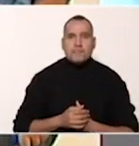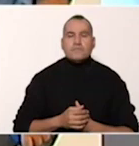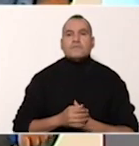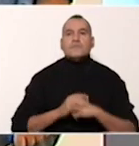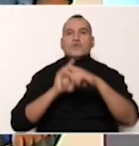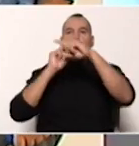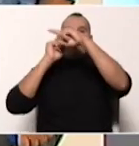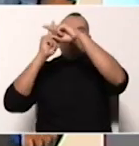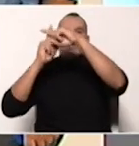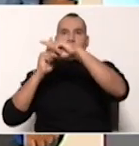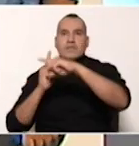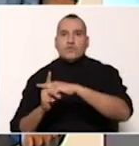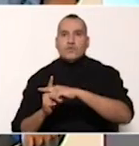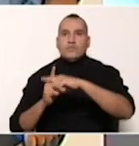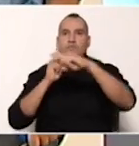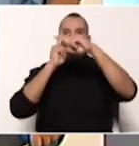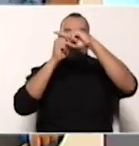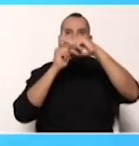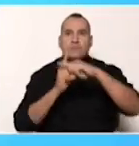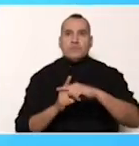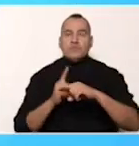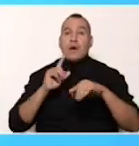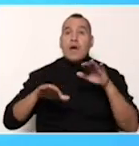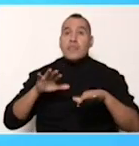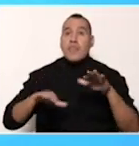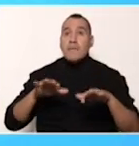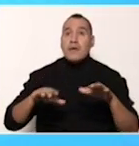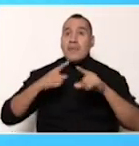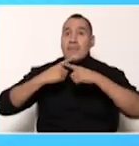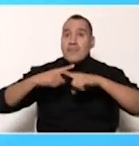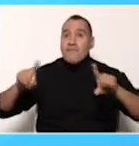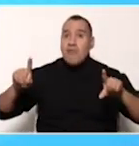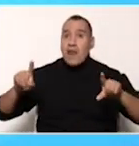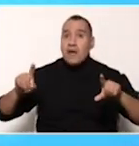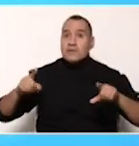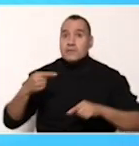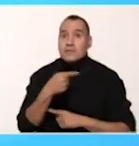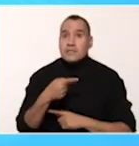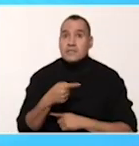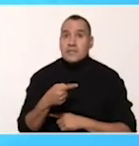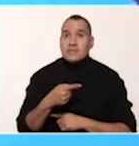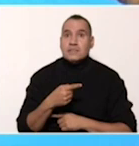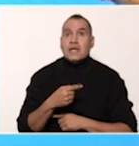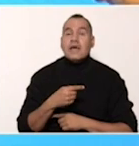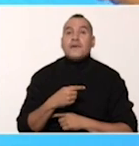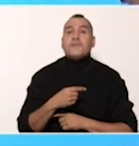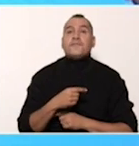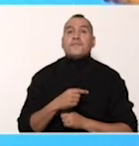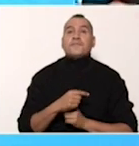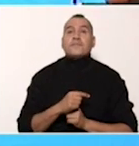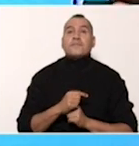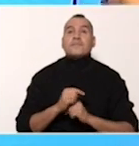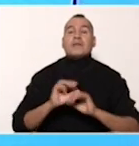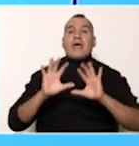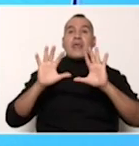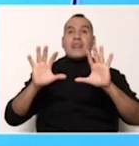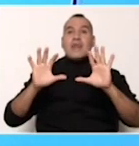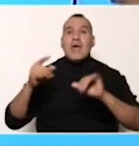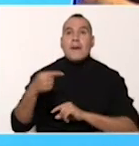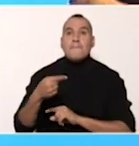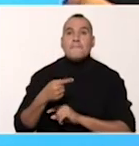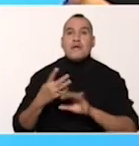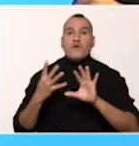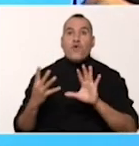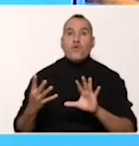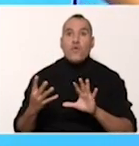se suman dependiendo los signos. Si son diferentes, se restan. 10 menos 9, 1. Pongo el